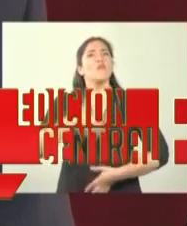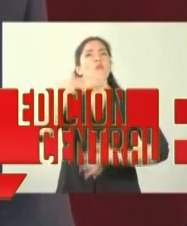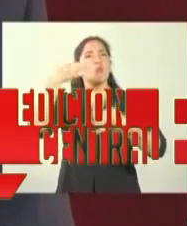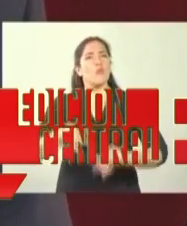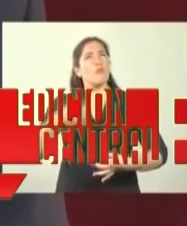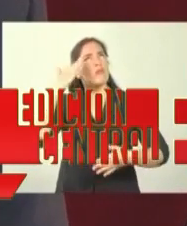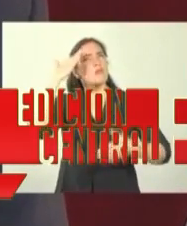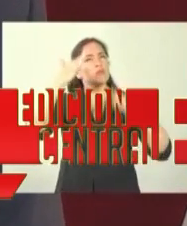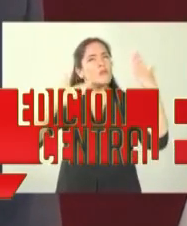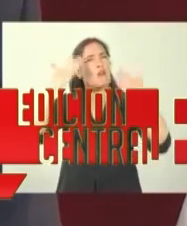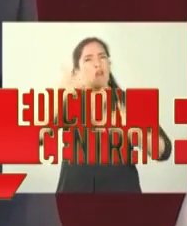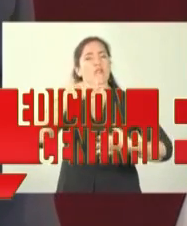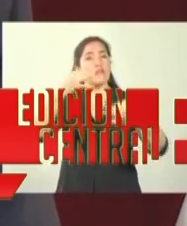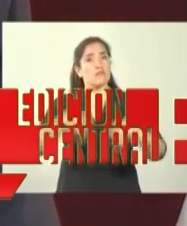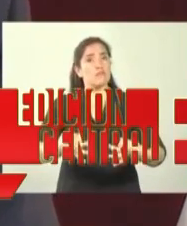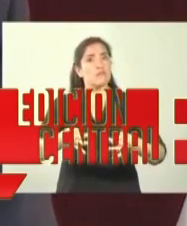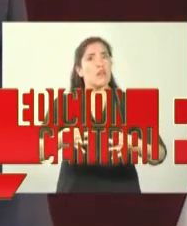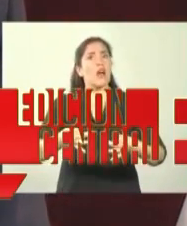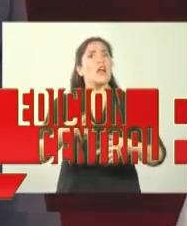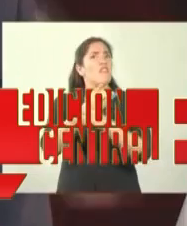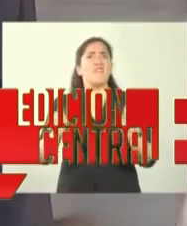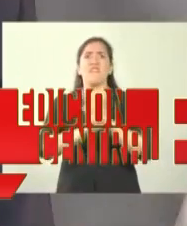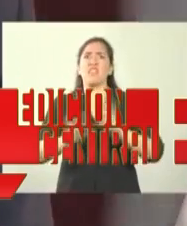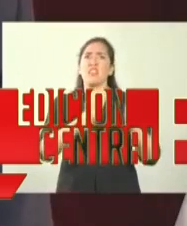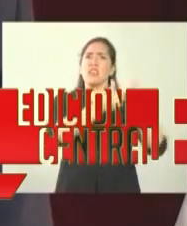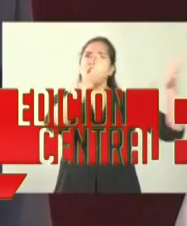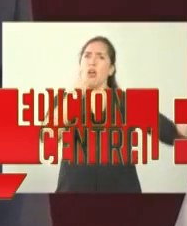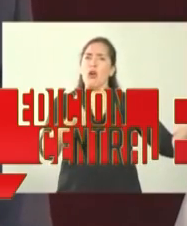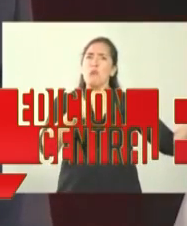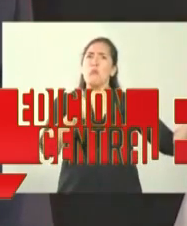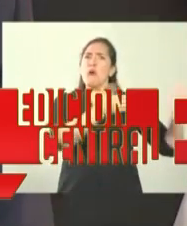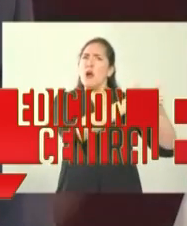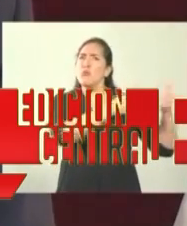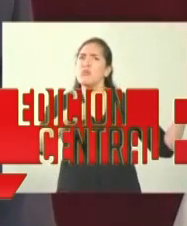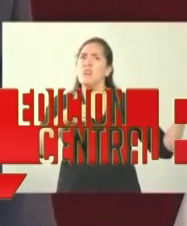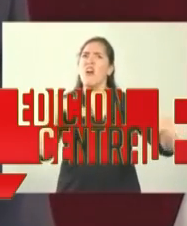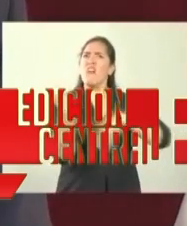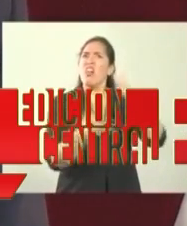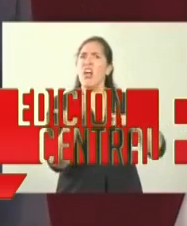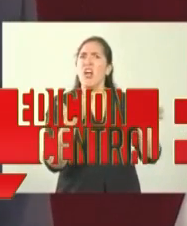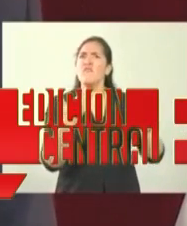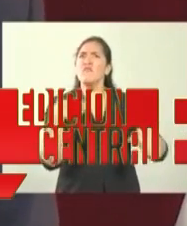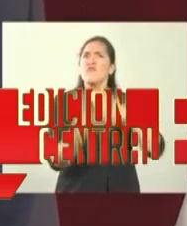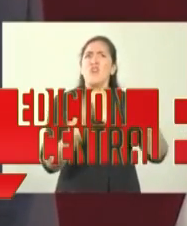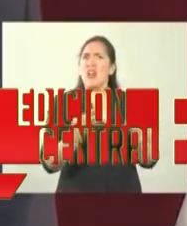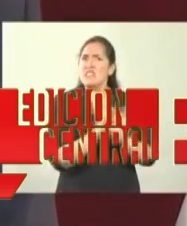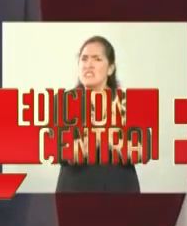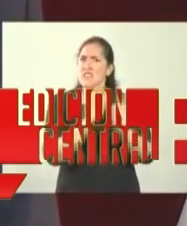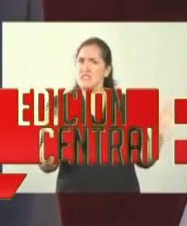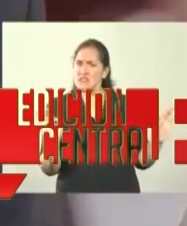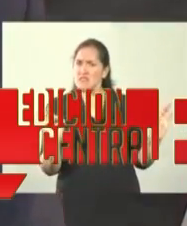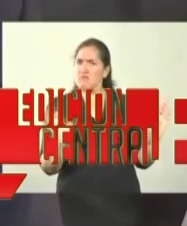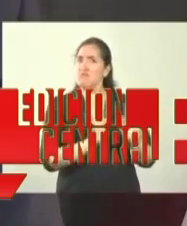también. Que iba a hablar sencillo, de manera clara, iba a tratar de estar comunicado con el